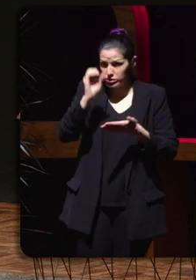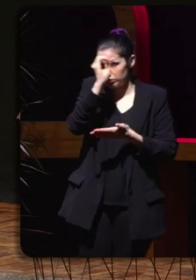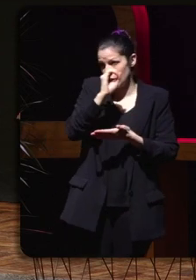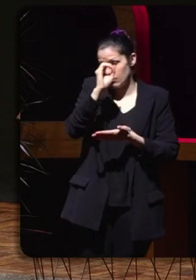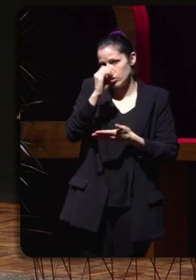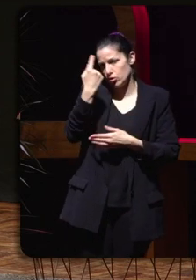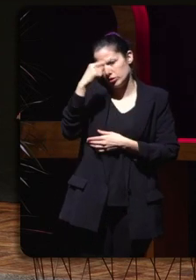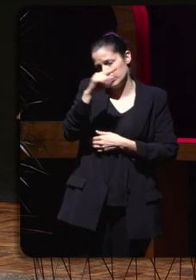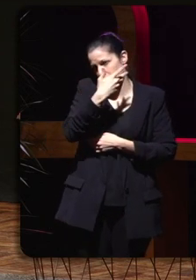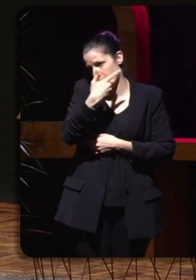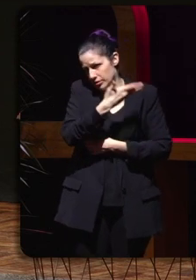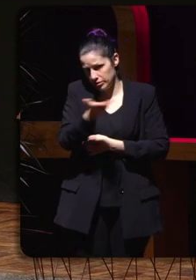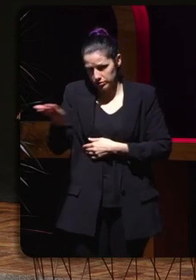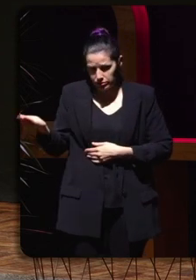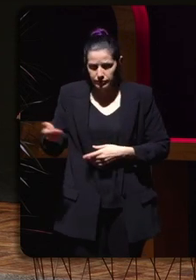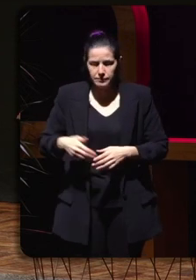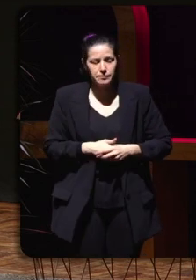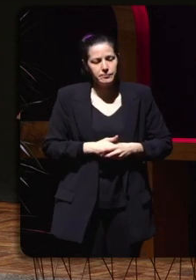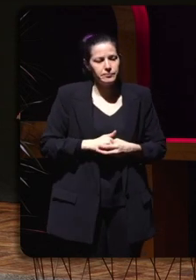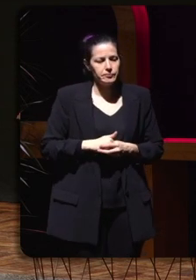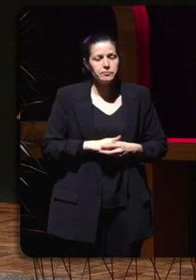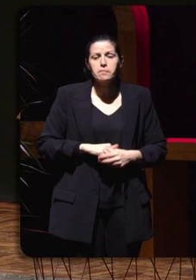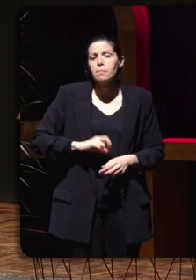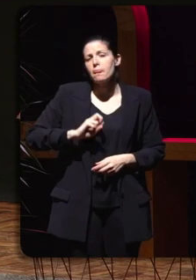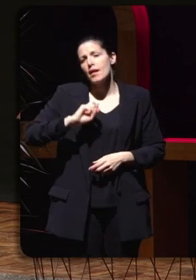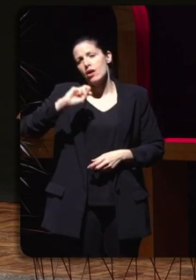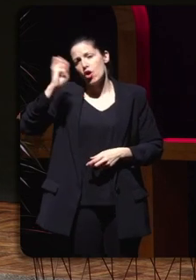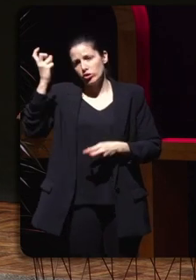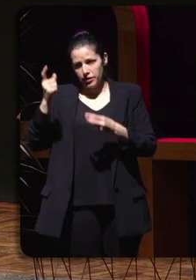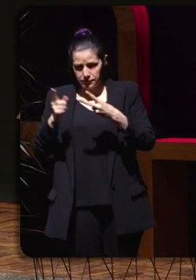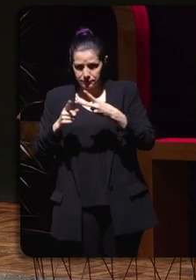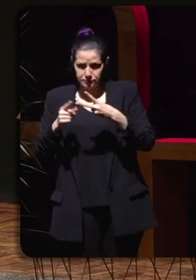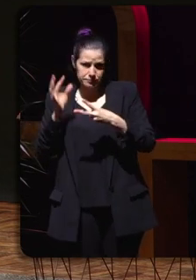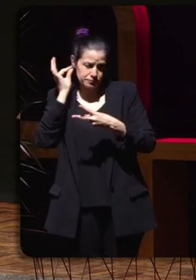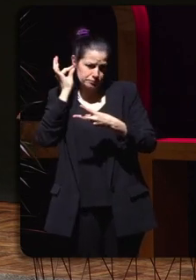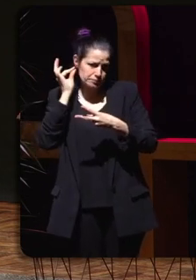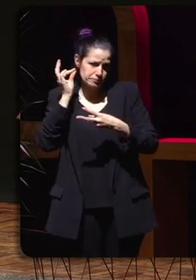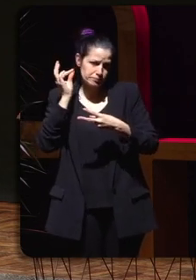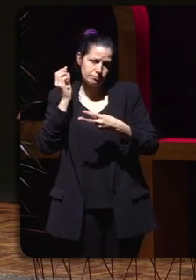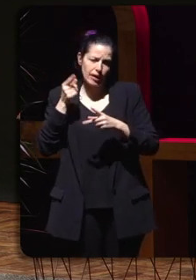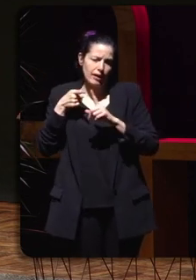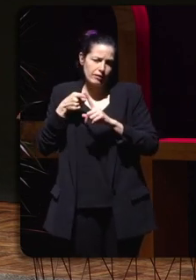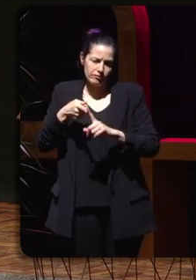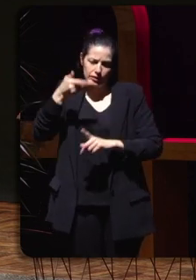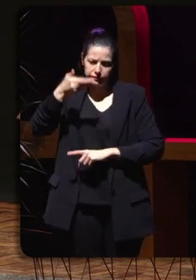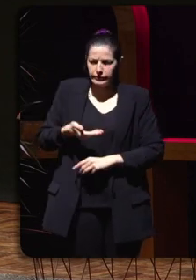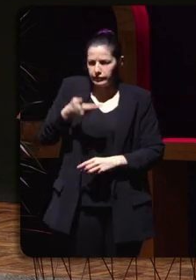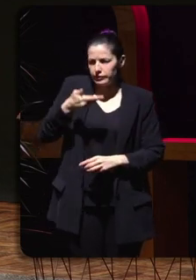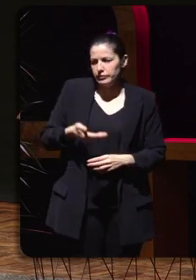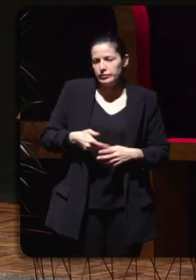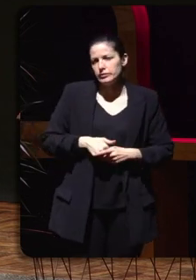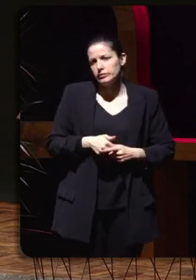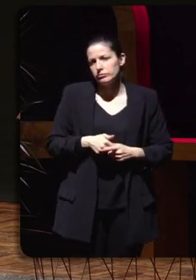en la que estamos hablando todas aquí la conocemos y por otro lado para mí lo es y tengo